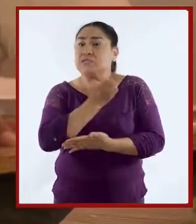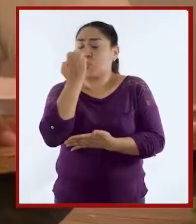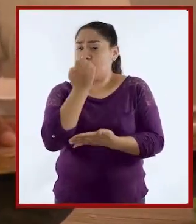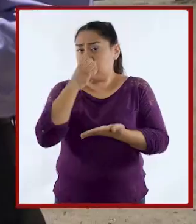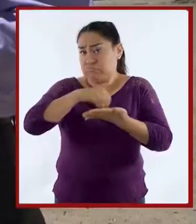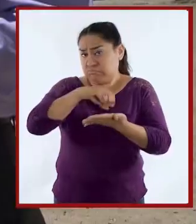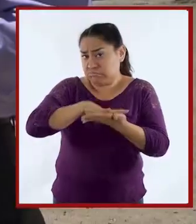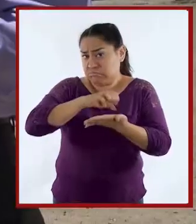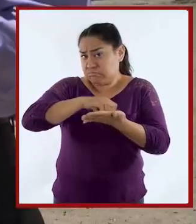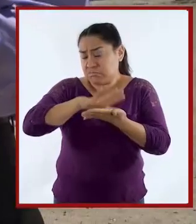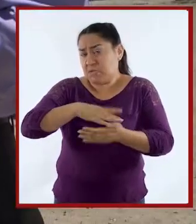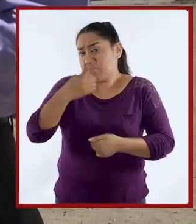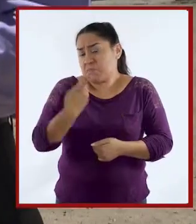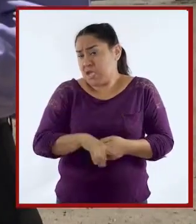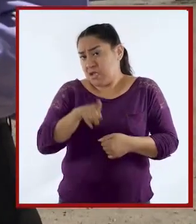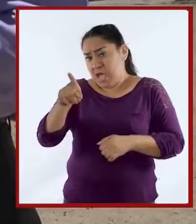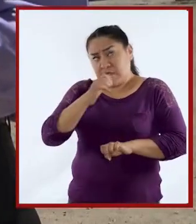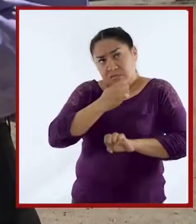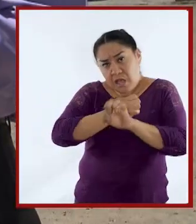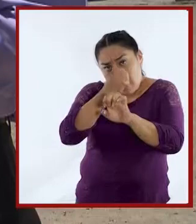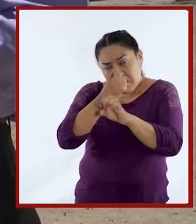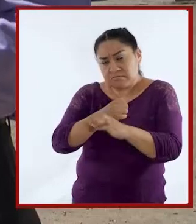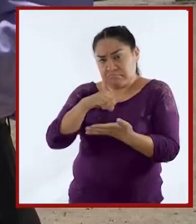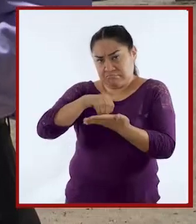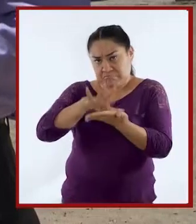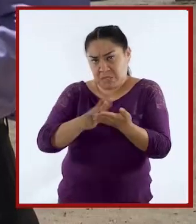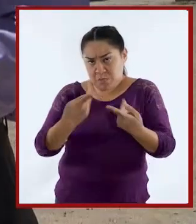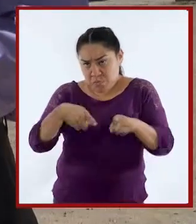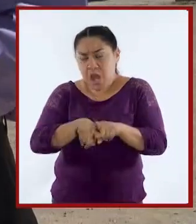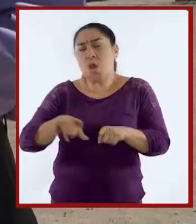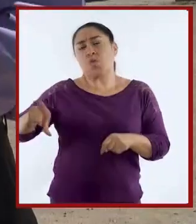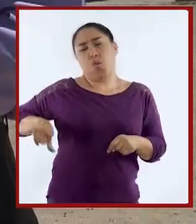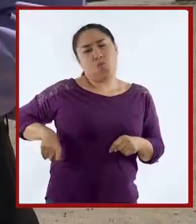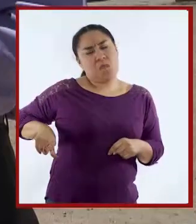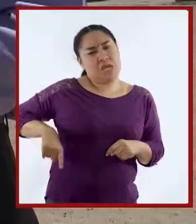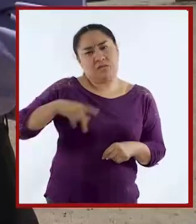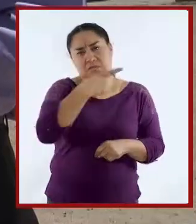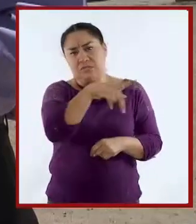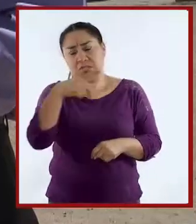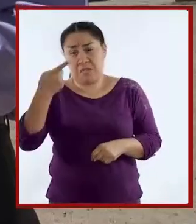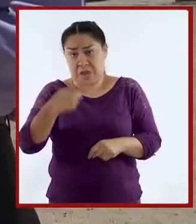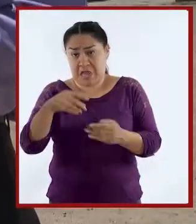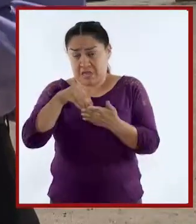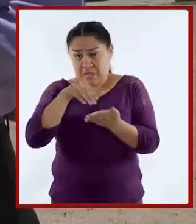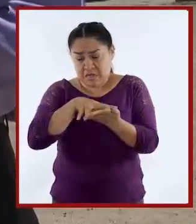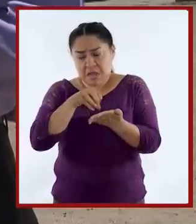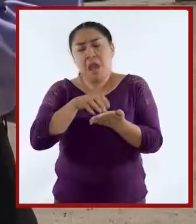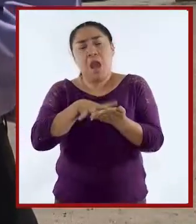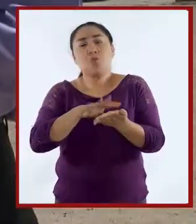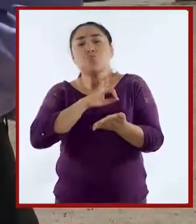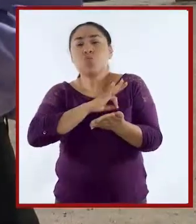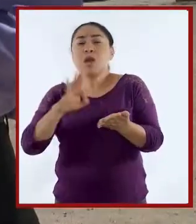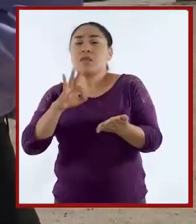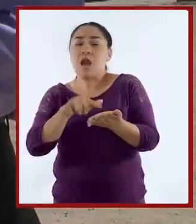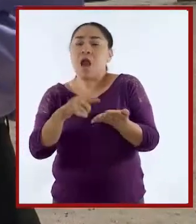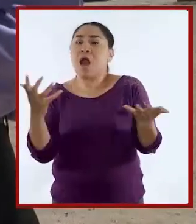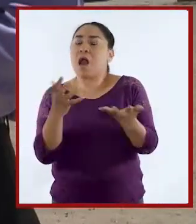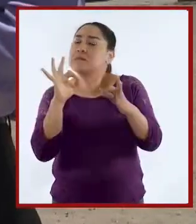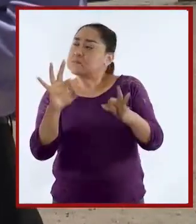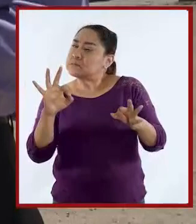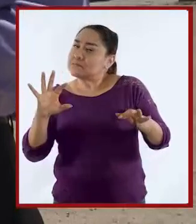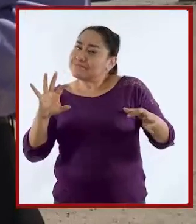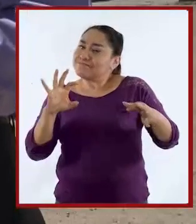establecen el Estado, que establecen los gobiernos, sea cada vez más un ideal más